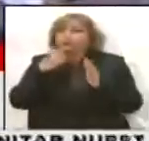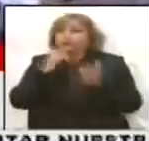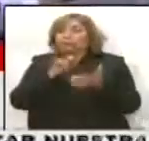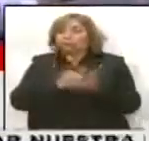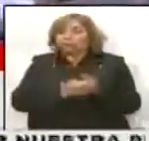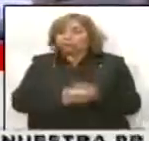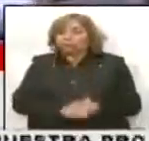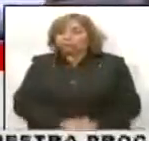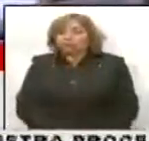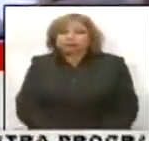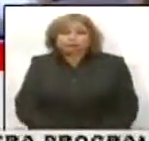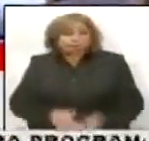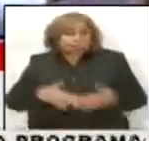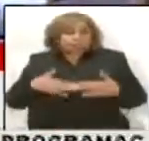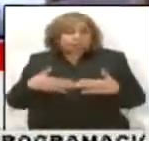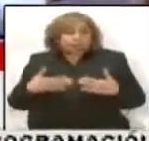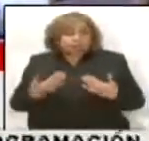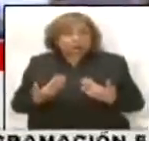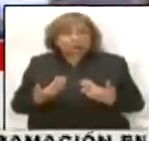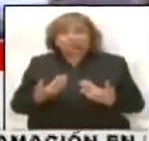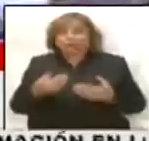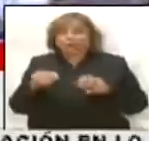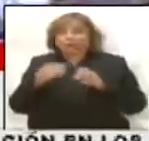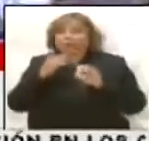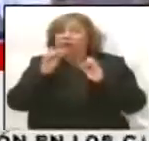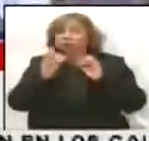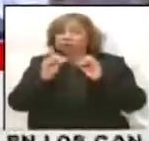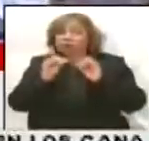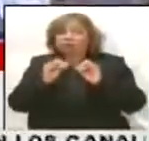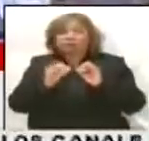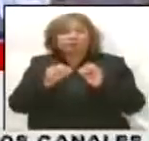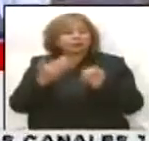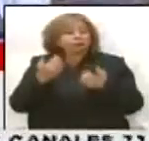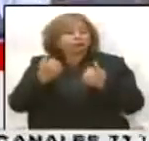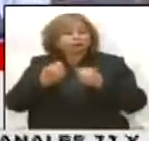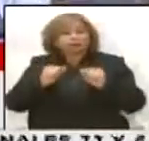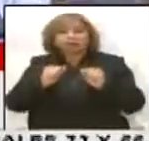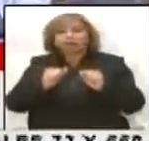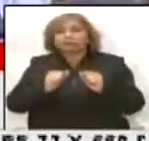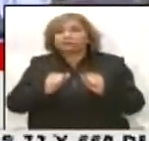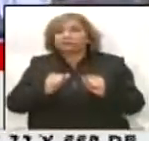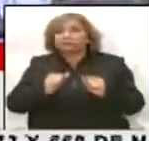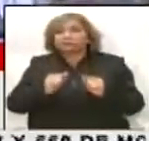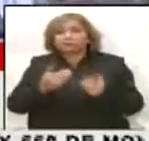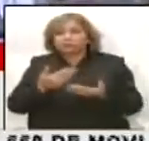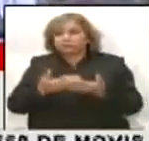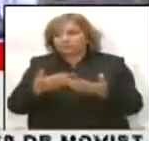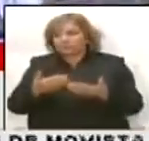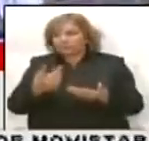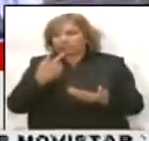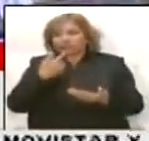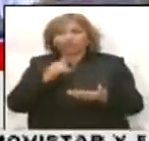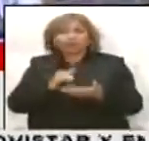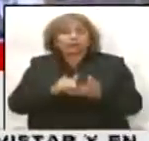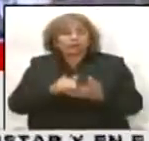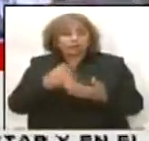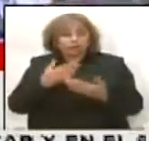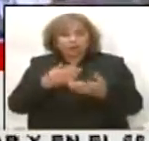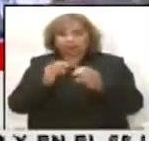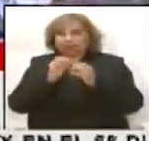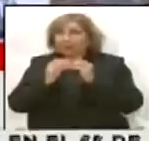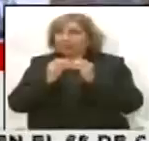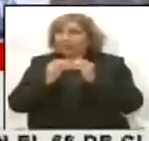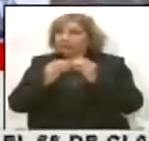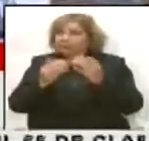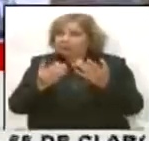es lo que podemos nosotros como comisión opinar en relación a esta, la posibilidad de la existencia de un delito, pero hay un tema de fondo y que lo resolverá, por